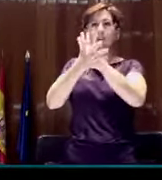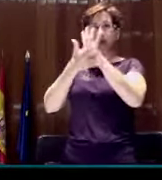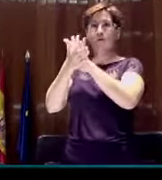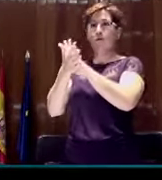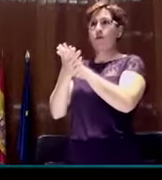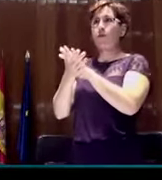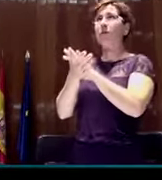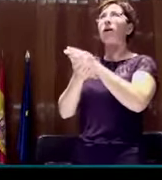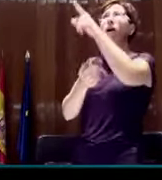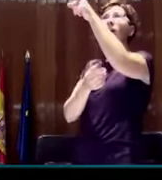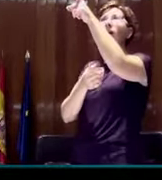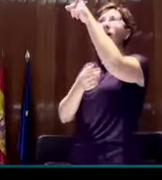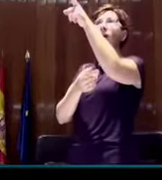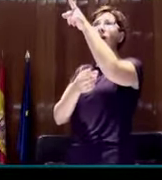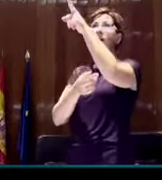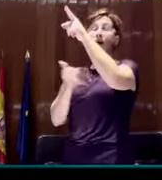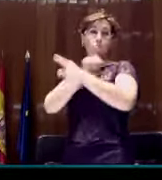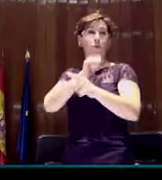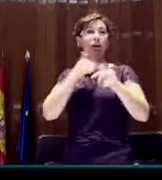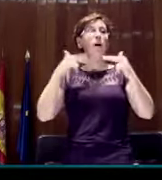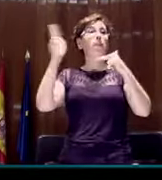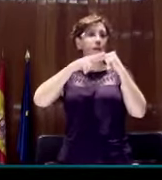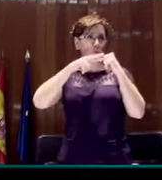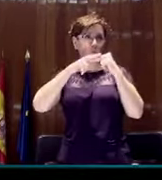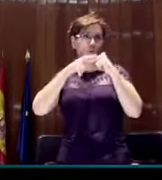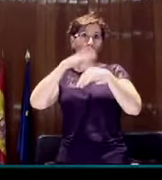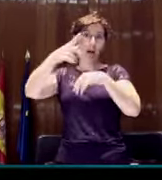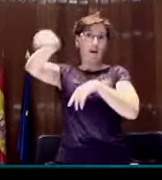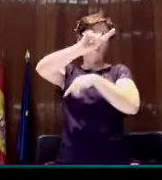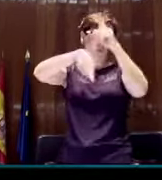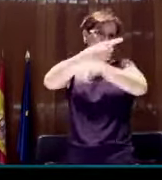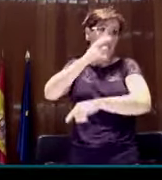está ahí, pondré el vínculo para que lo puedan ver en la presentación